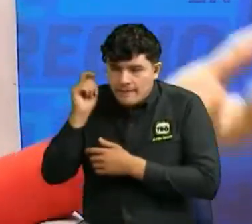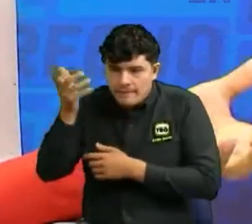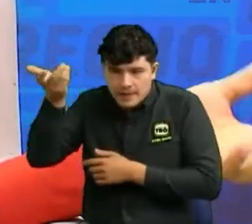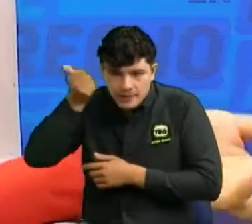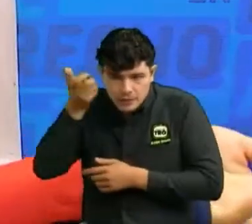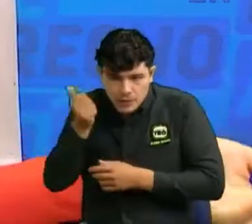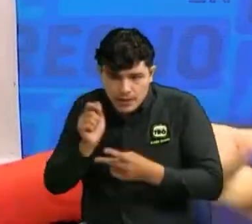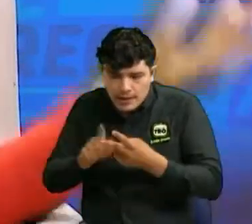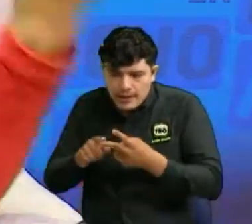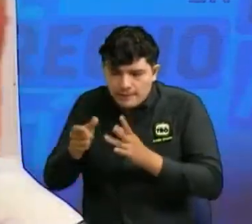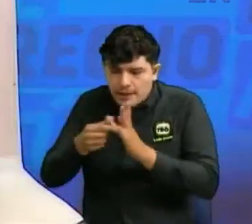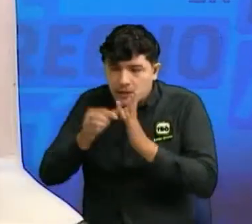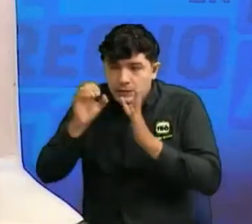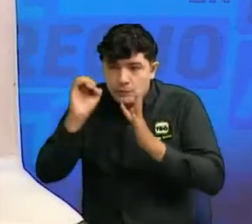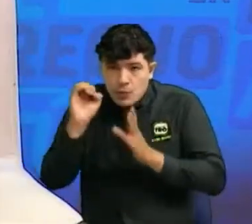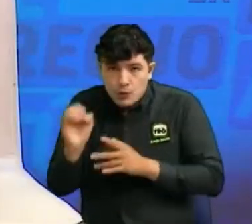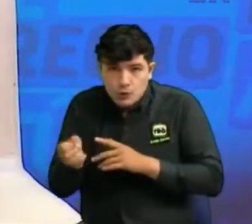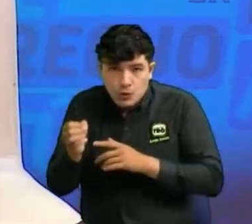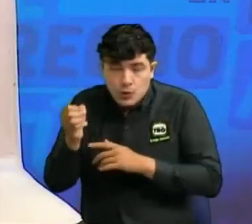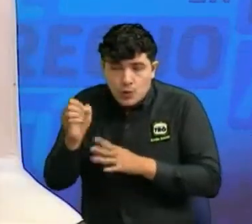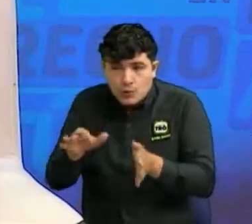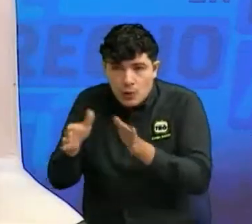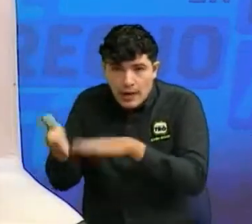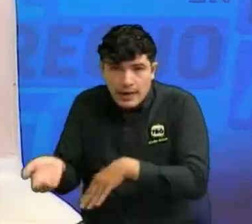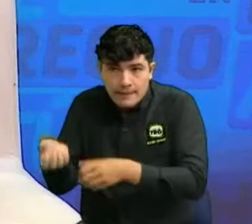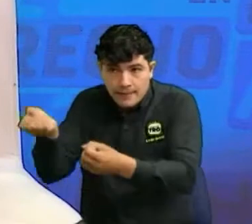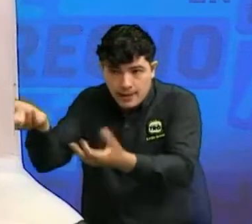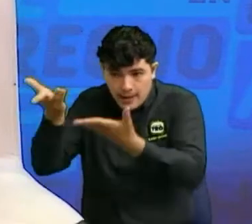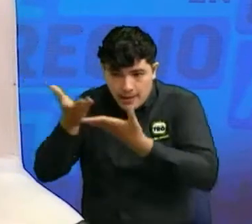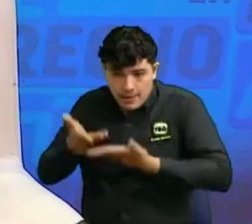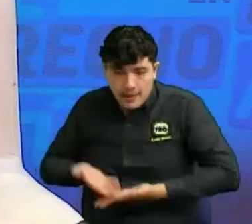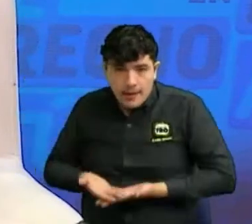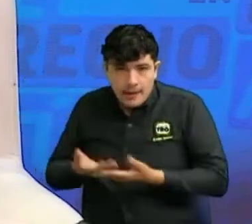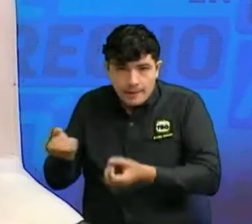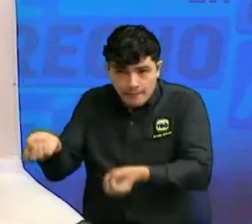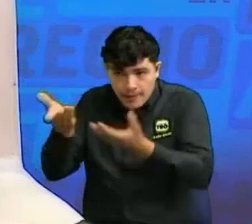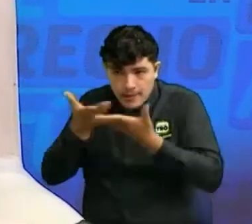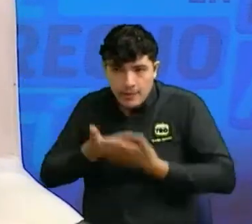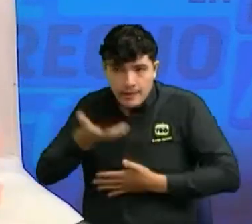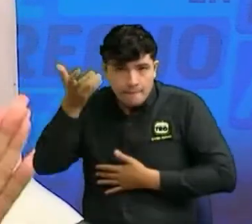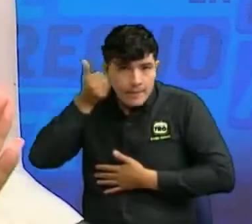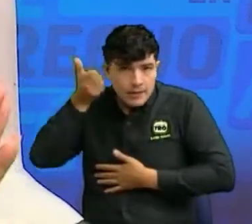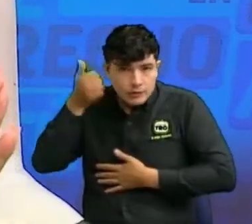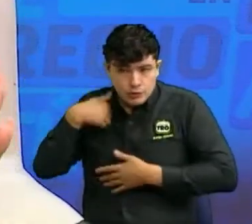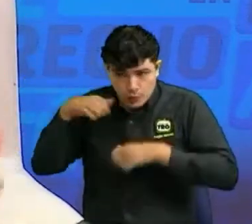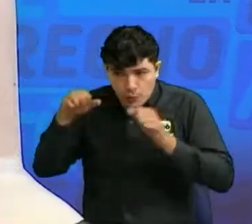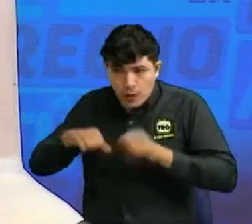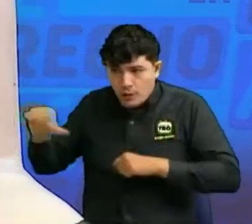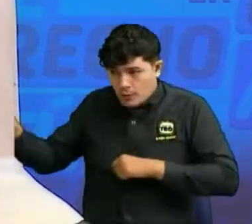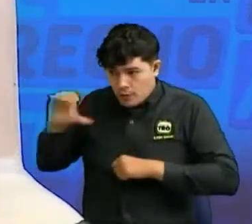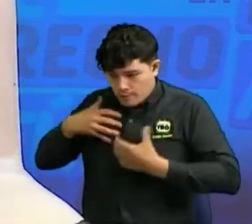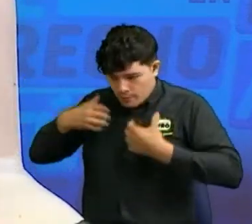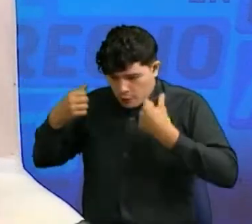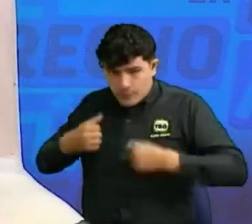él fallece, ¿me puede dejar a mí esa pensión y ahí yo sí puedo tener las dos pensiones o tampoco se puede así?